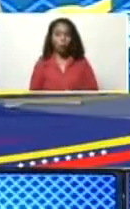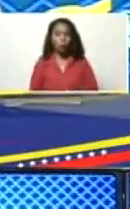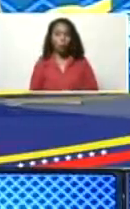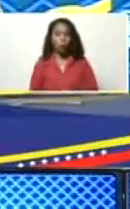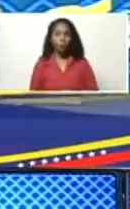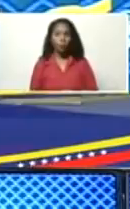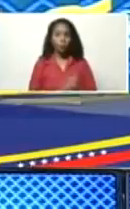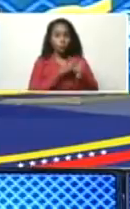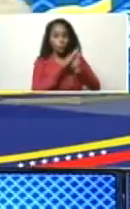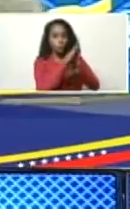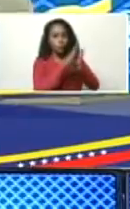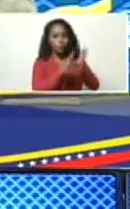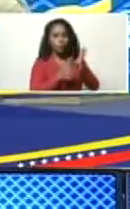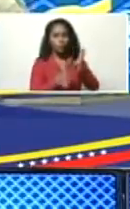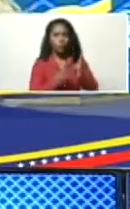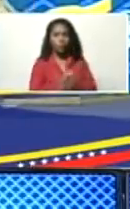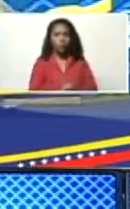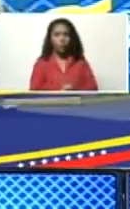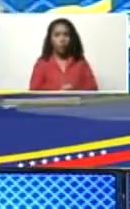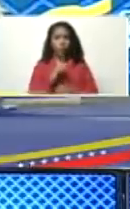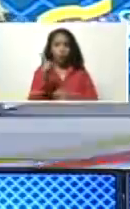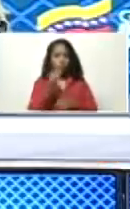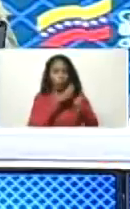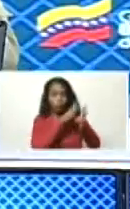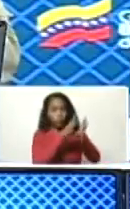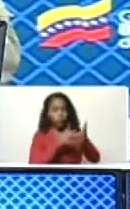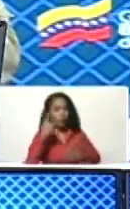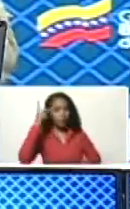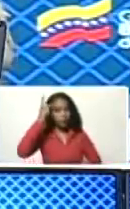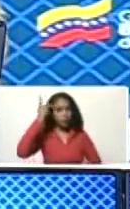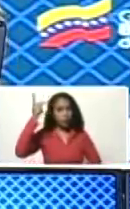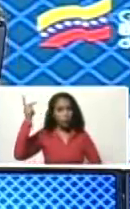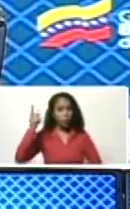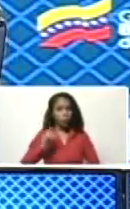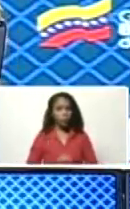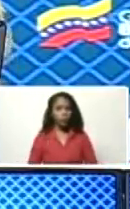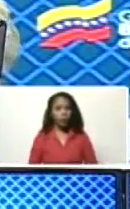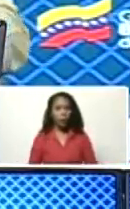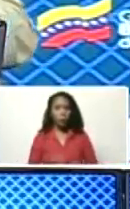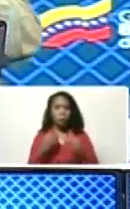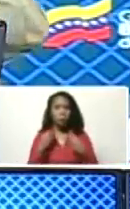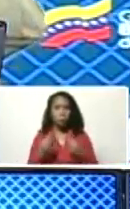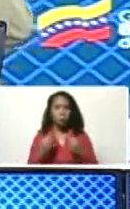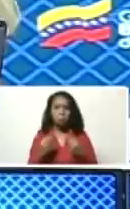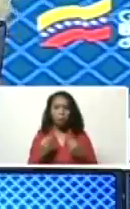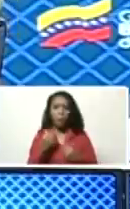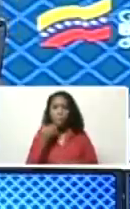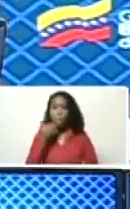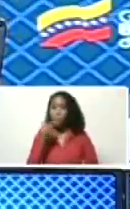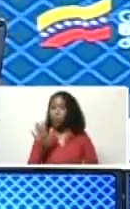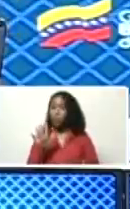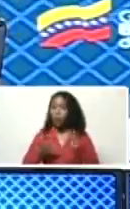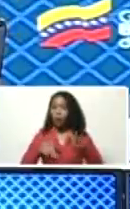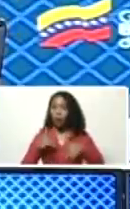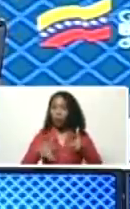su esquema mediático, su esquema psicológico, para el próximo